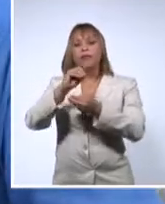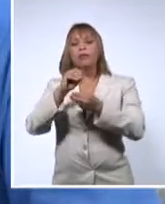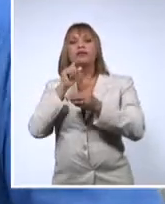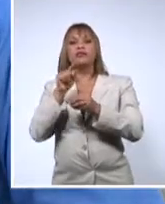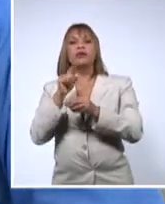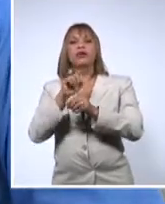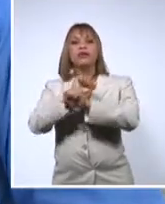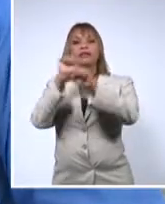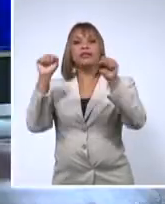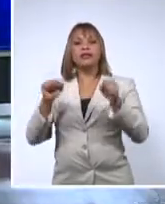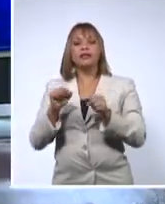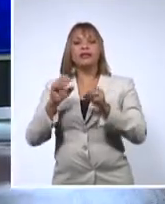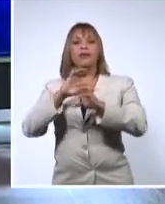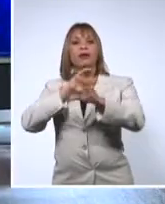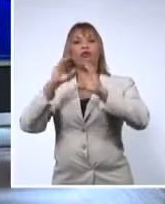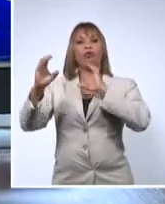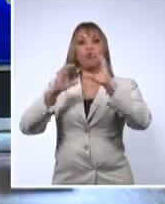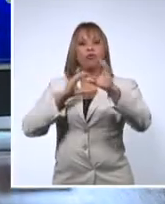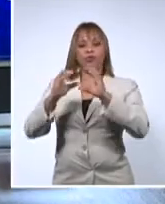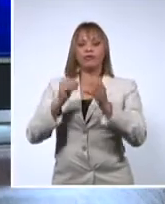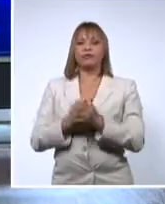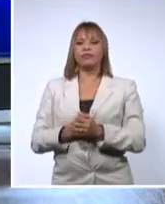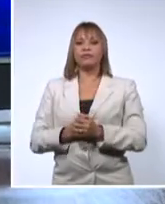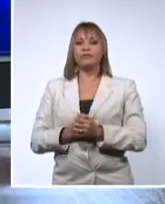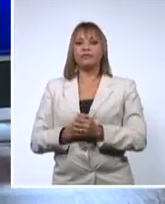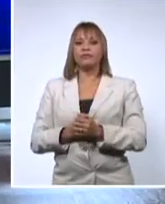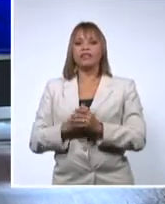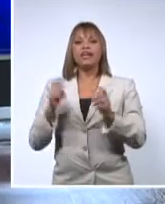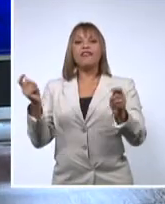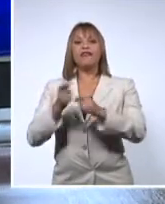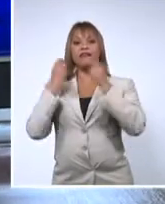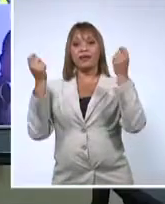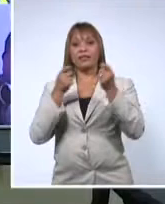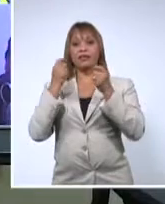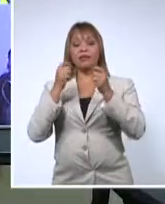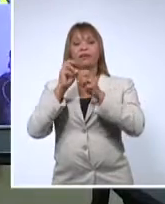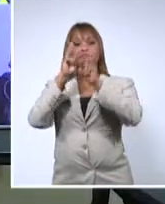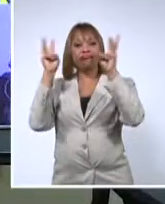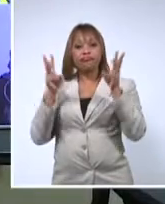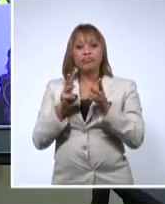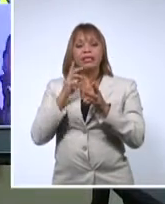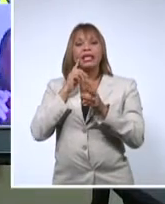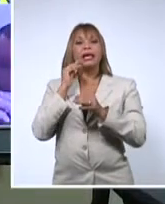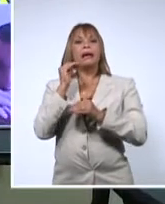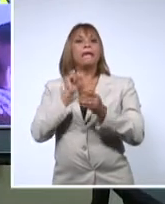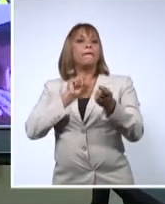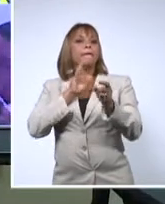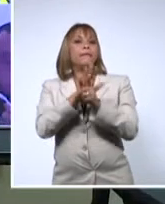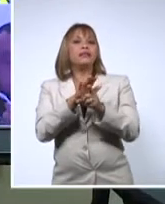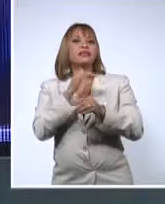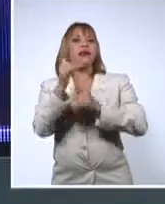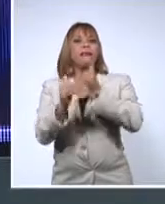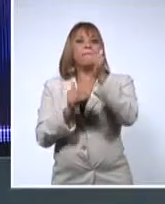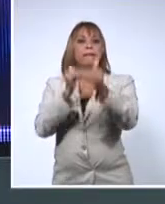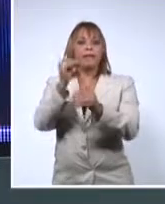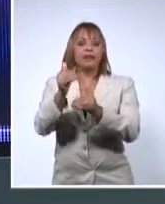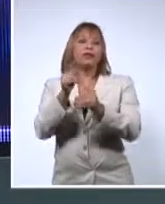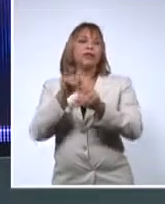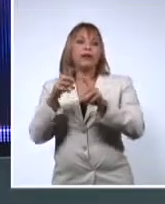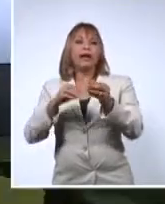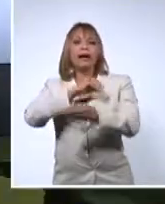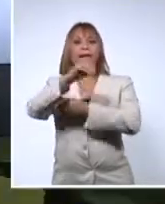nuestro sistema de medios públicos. Festival virtual que inicia pasos en el empeño de la UPEC por fundar una